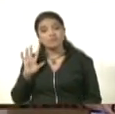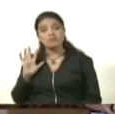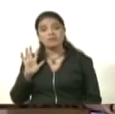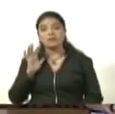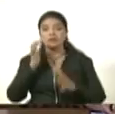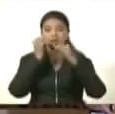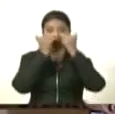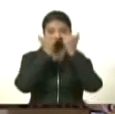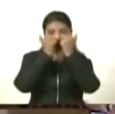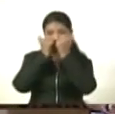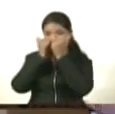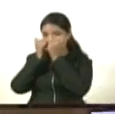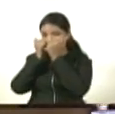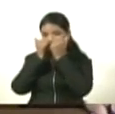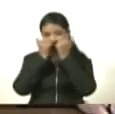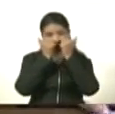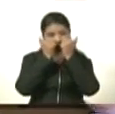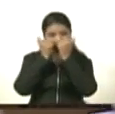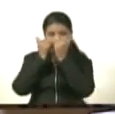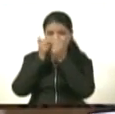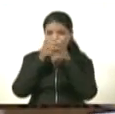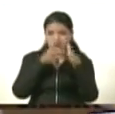terrorismo se está